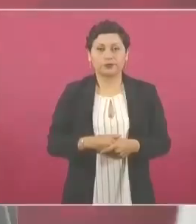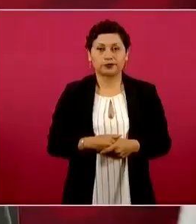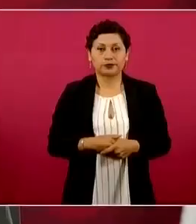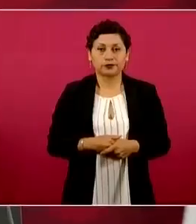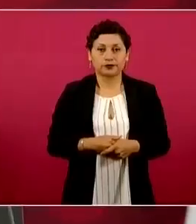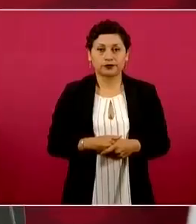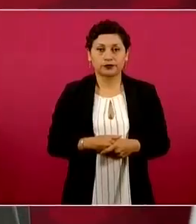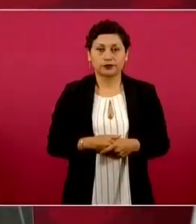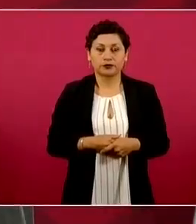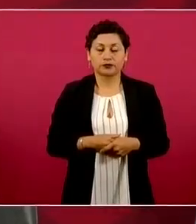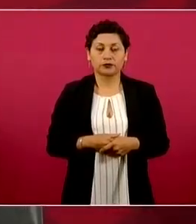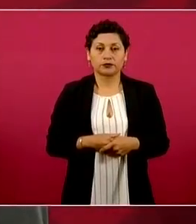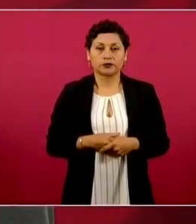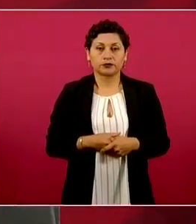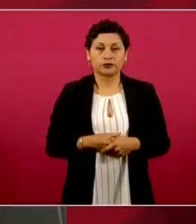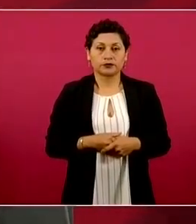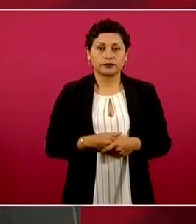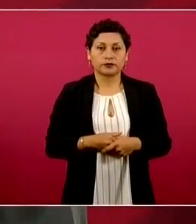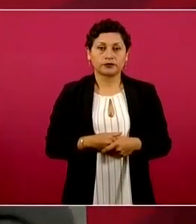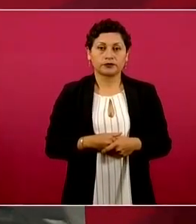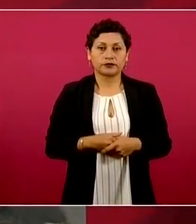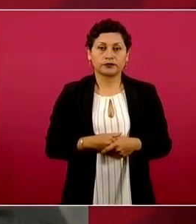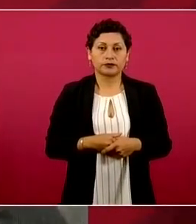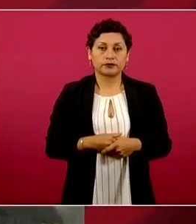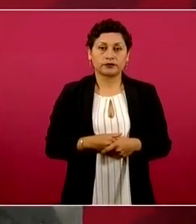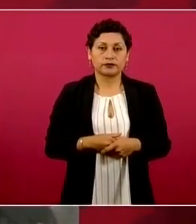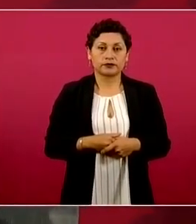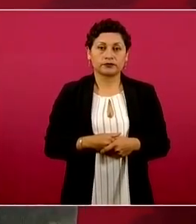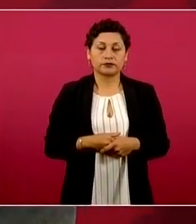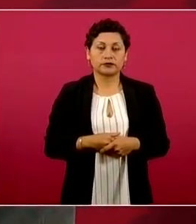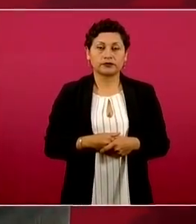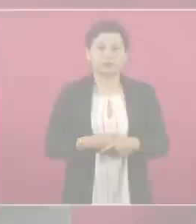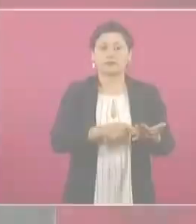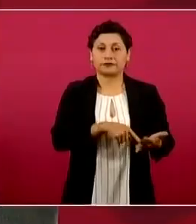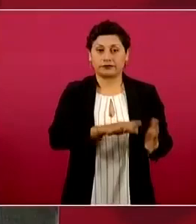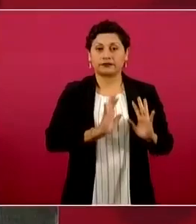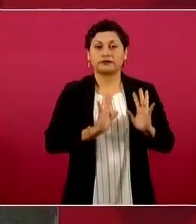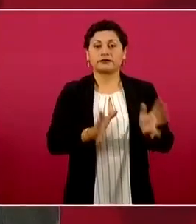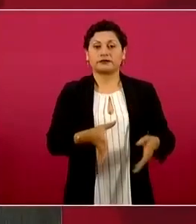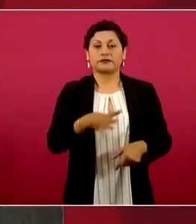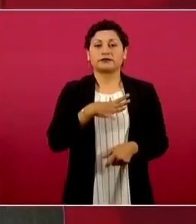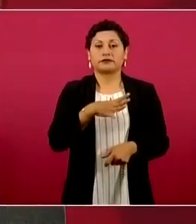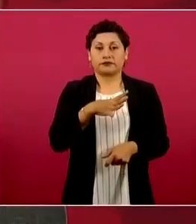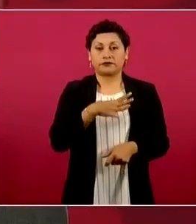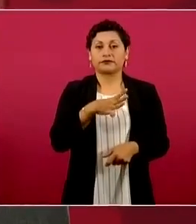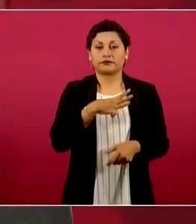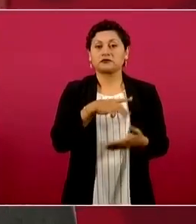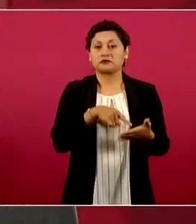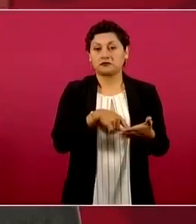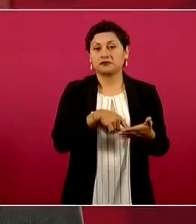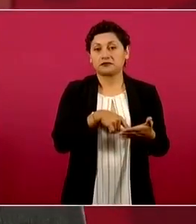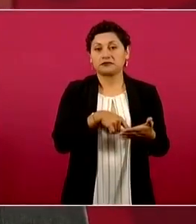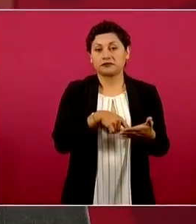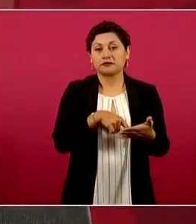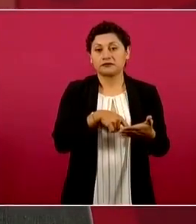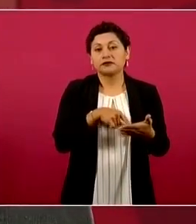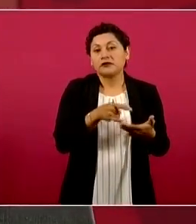que ya se tiene en el informe pues una versión